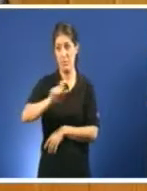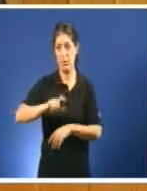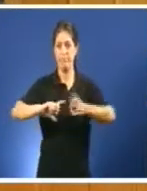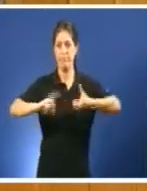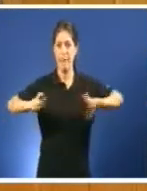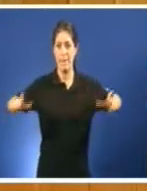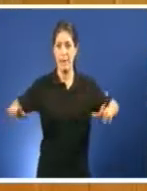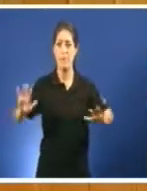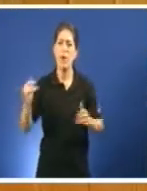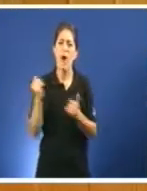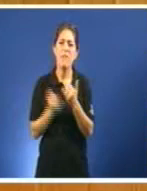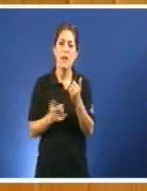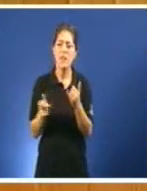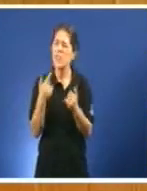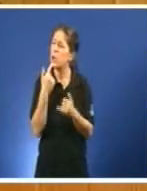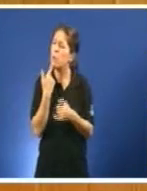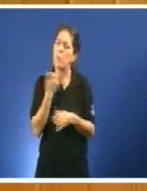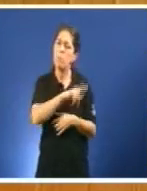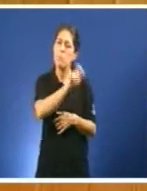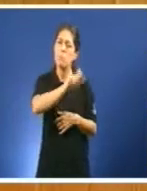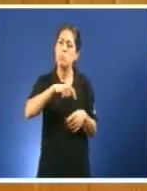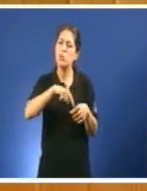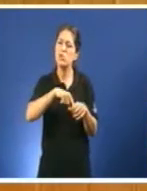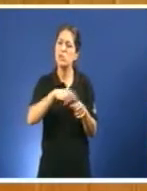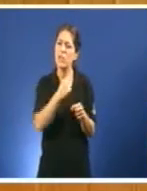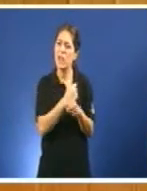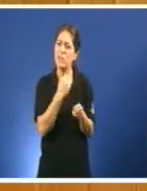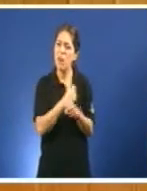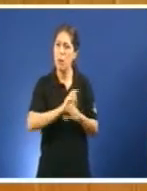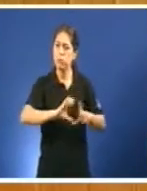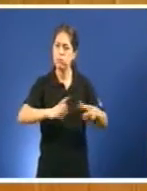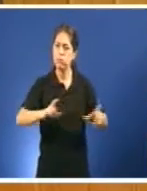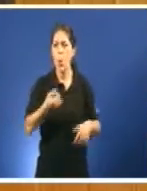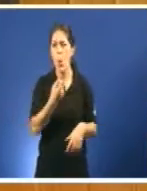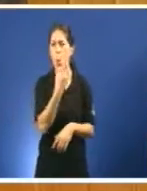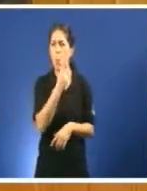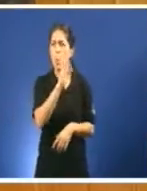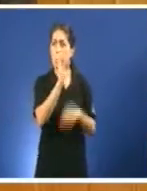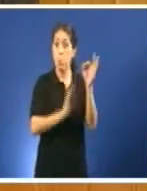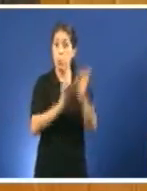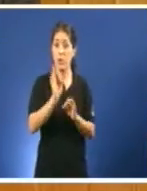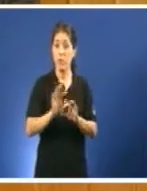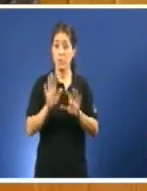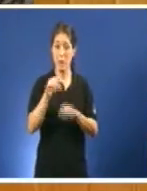poboación activa do 1% nun país que xa ten unha das taxas de